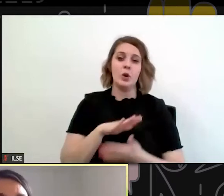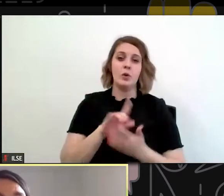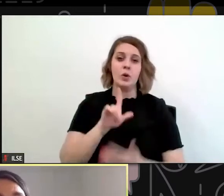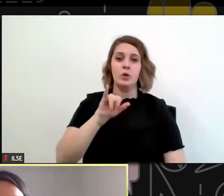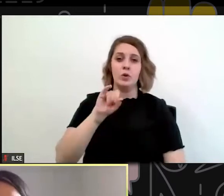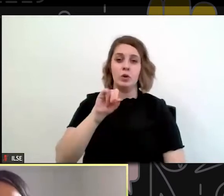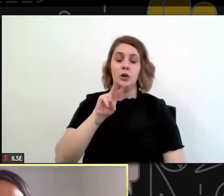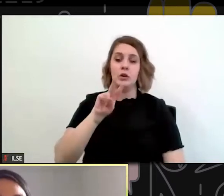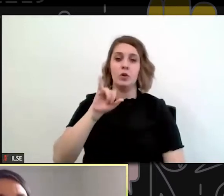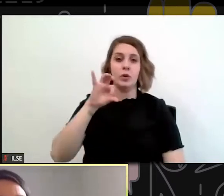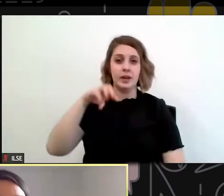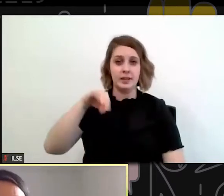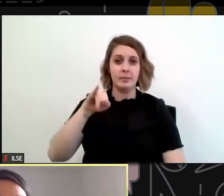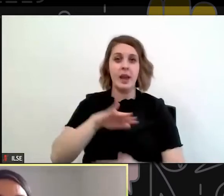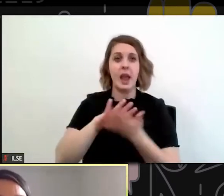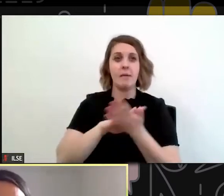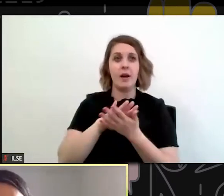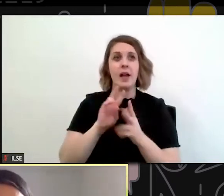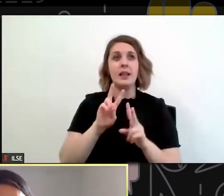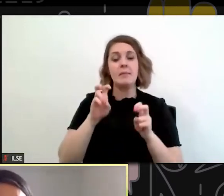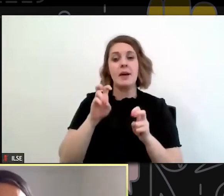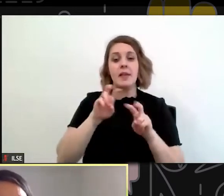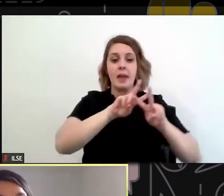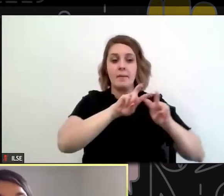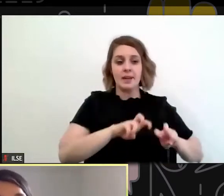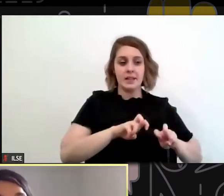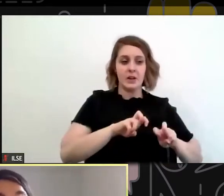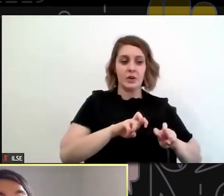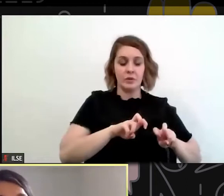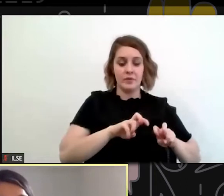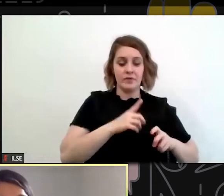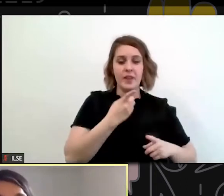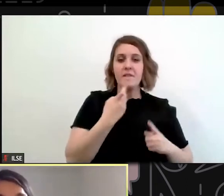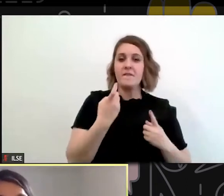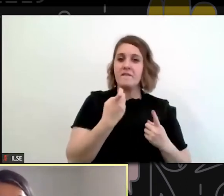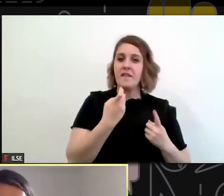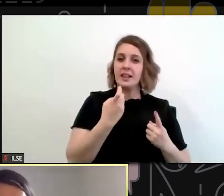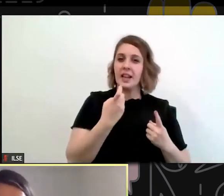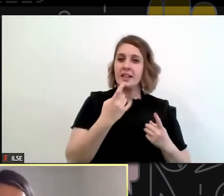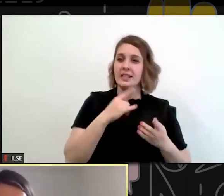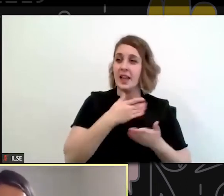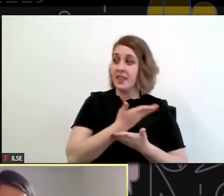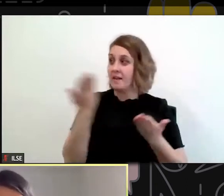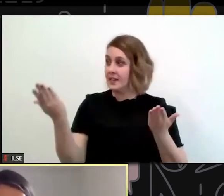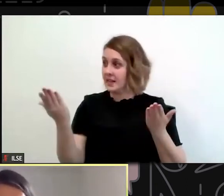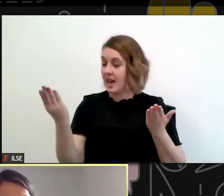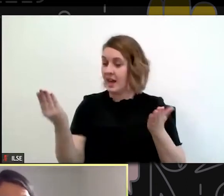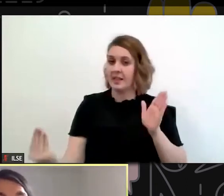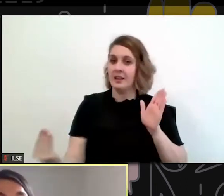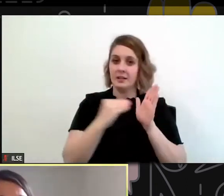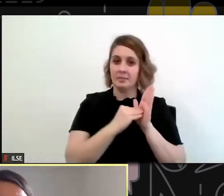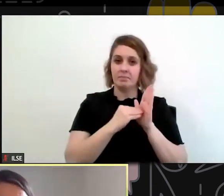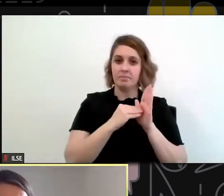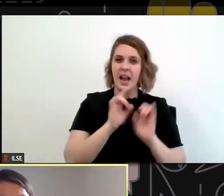mejor la investigación todavía nos falta sistematizar esta diversidad de una manera más, que lo tengamos más